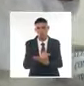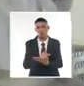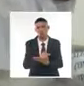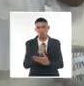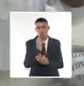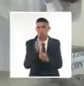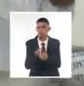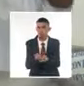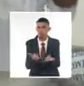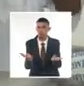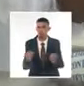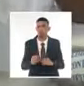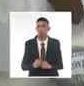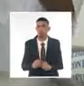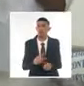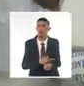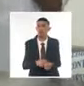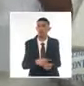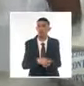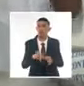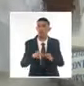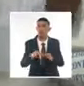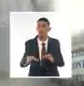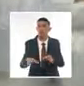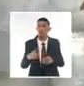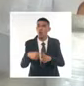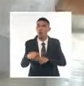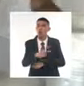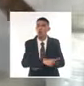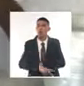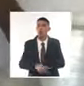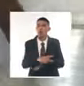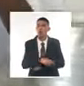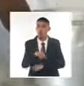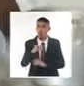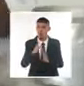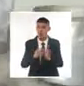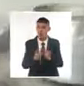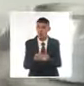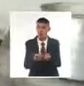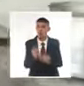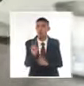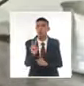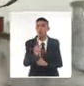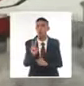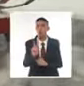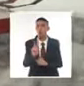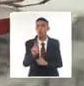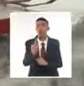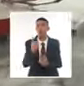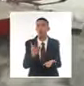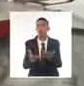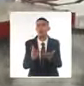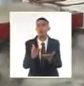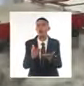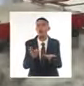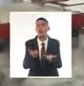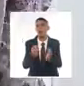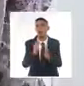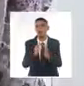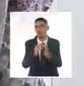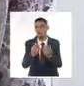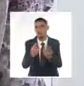Una donación de arroz del gobierno de Vietnam permitirá entregar en este mes 2 libras gratuitas en Guantánamo y una en Granma y